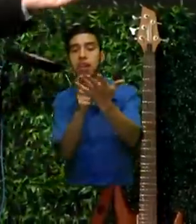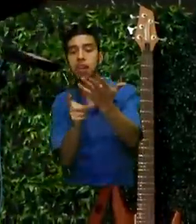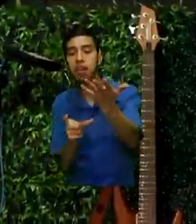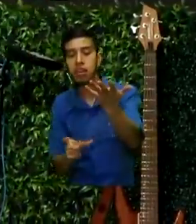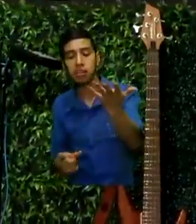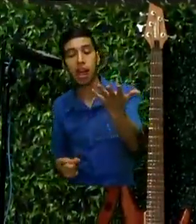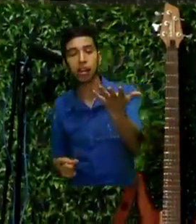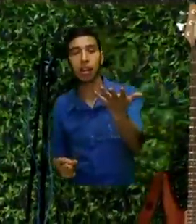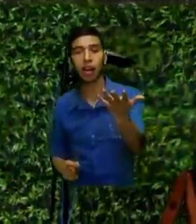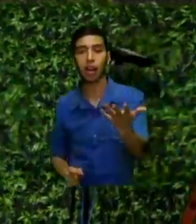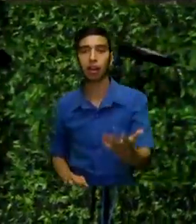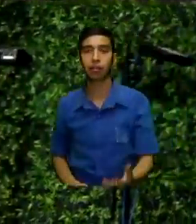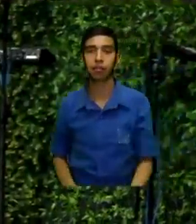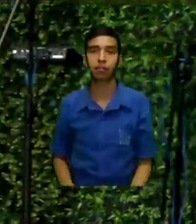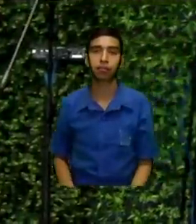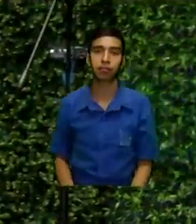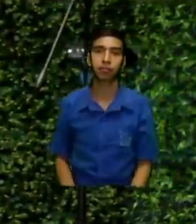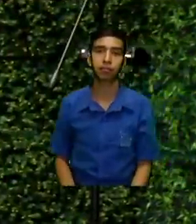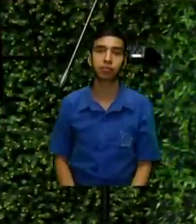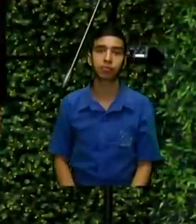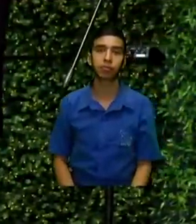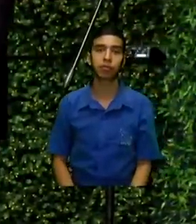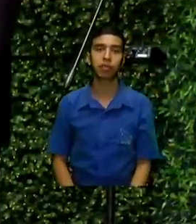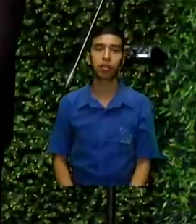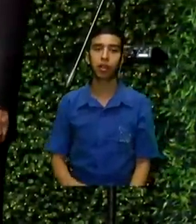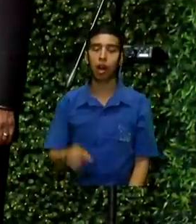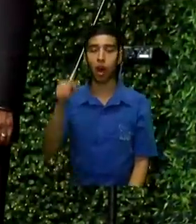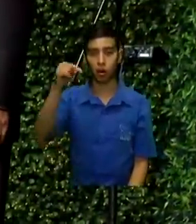No, pero ahora no, los cristianos no quieren ni pelear.